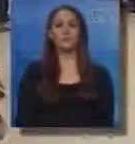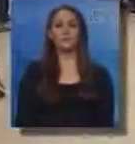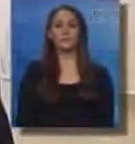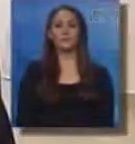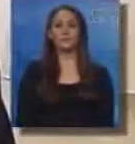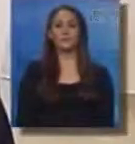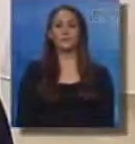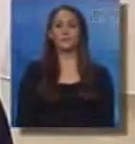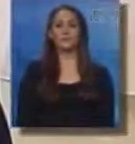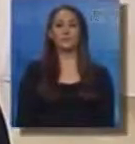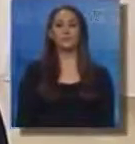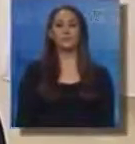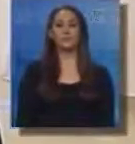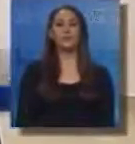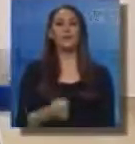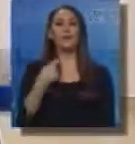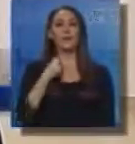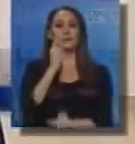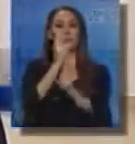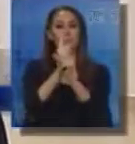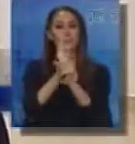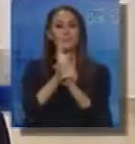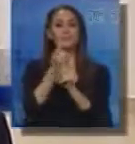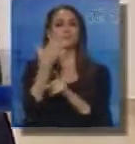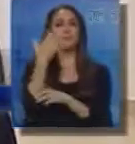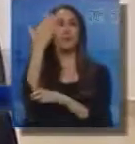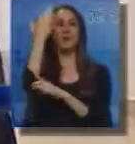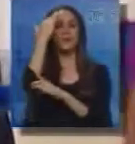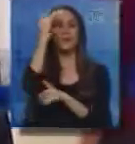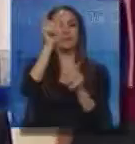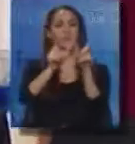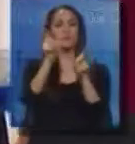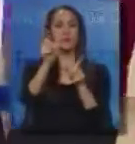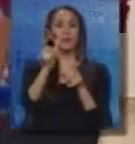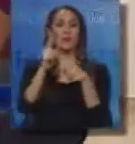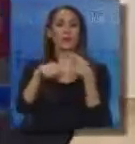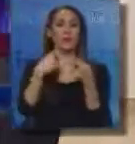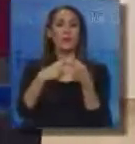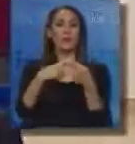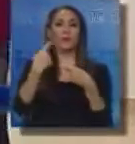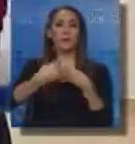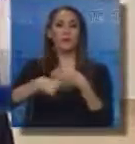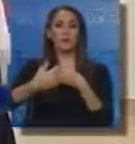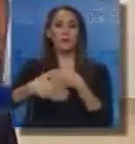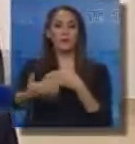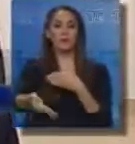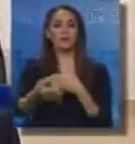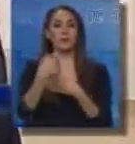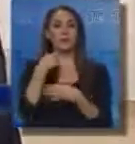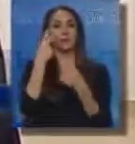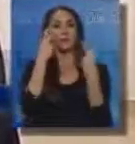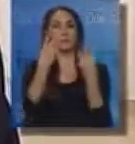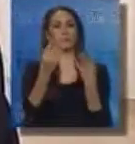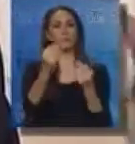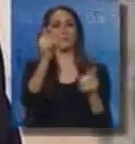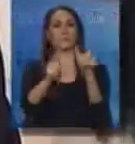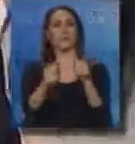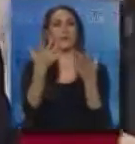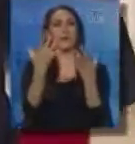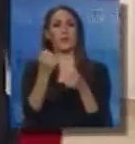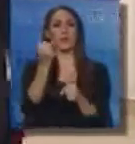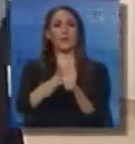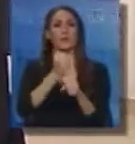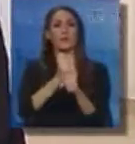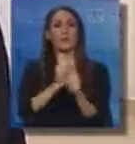La misión básica que tenía es el acercar a la oferta y demanda, porque en el ejercicio del día a día de la bolsa de empleo vemos que muchas personas, por